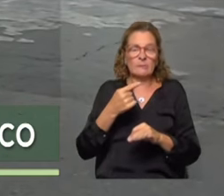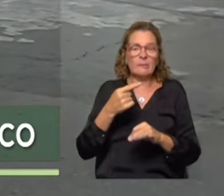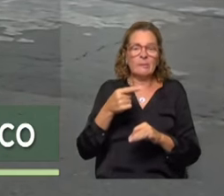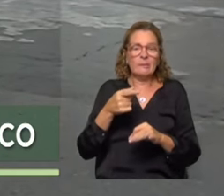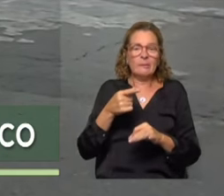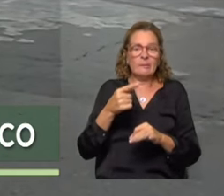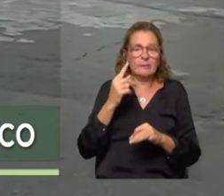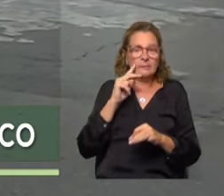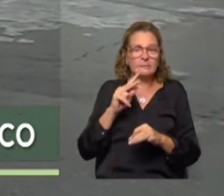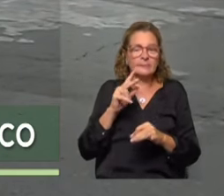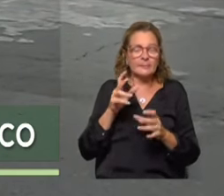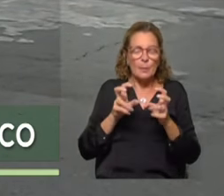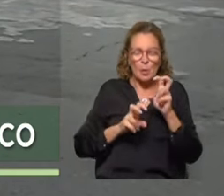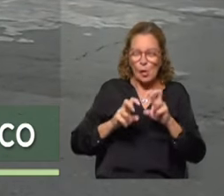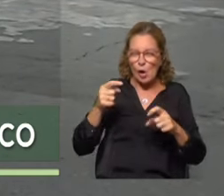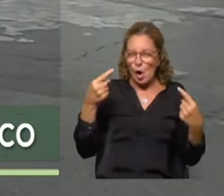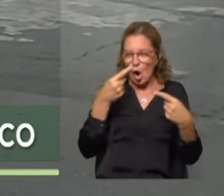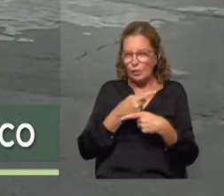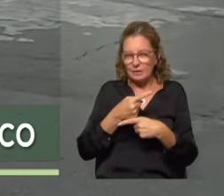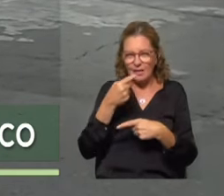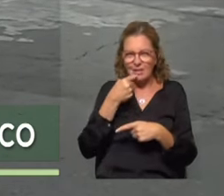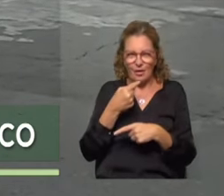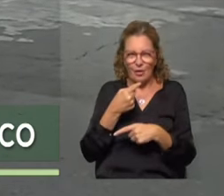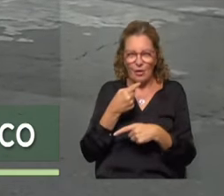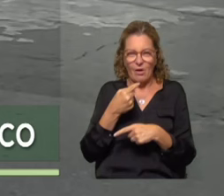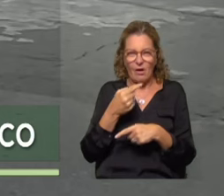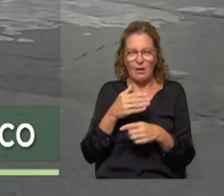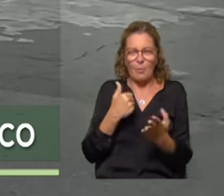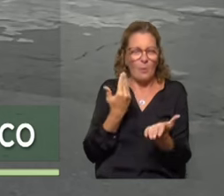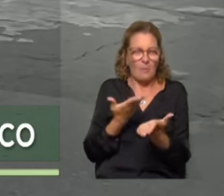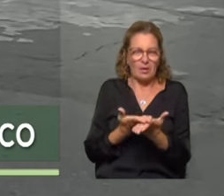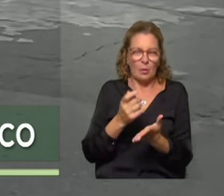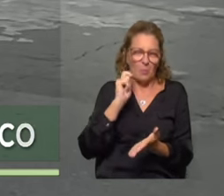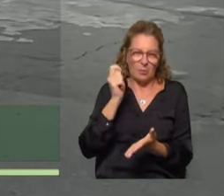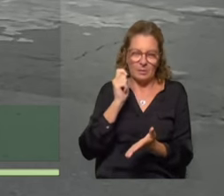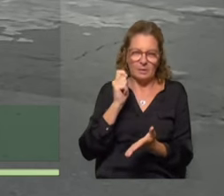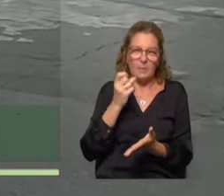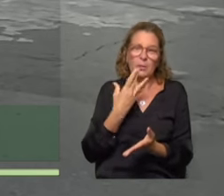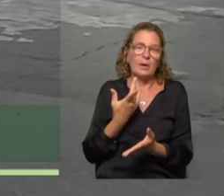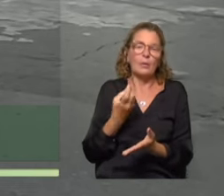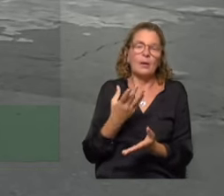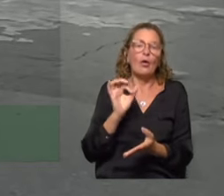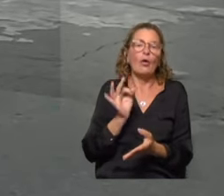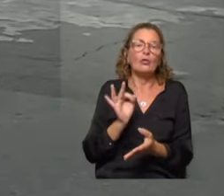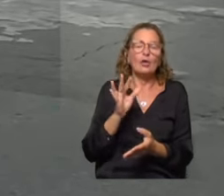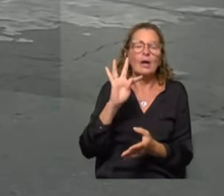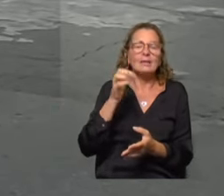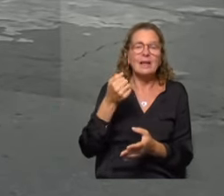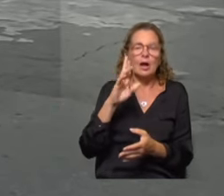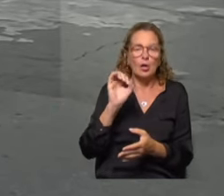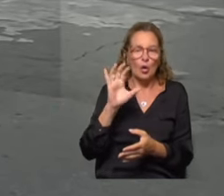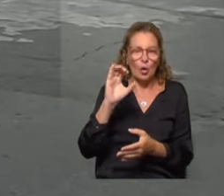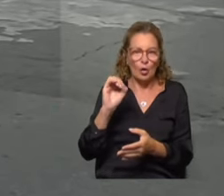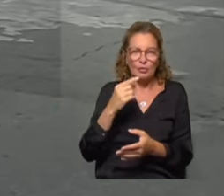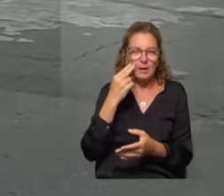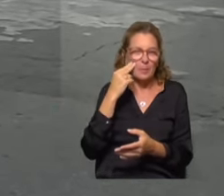la cama o la trama en su contra que en algún momento planteó públicamente. ¿Por qué? Porque si bien en octubre Taroco fue formalizado